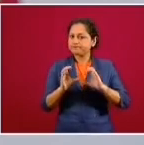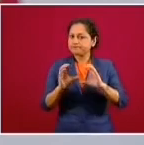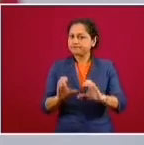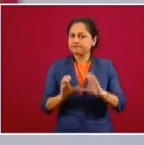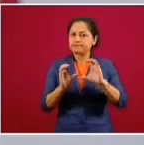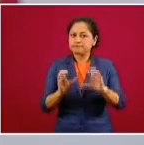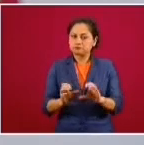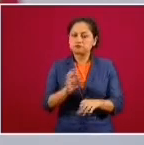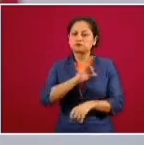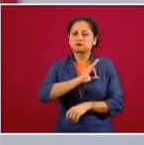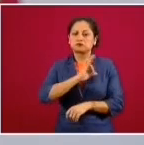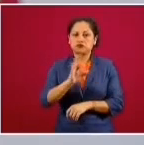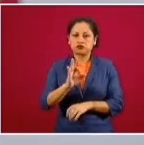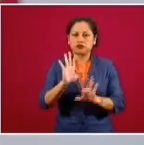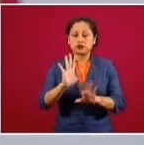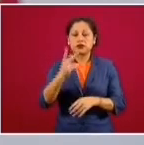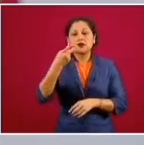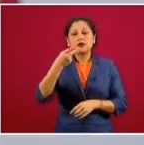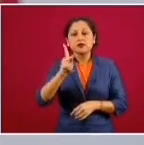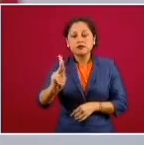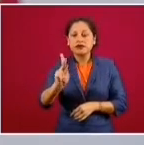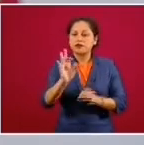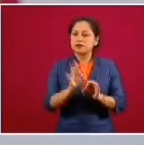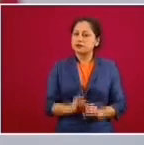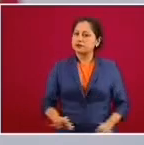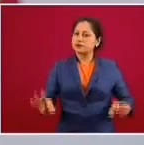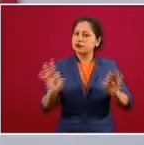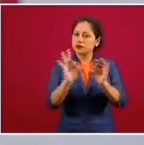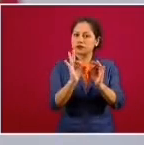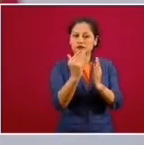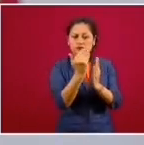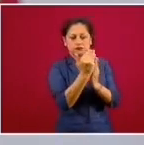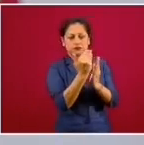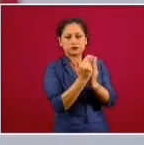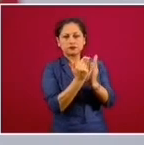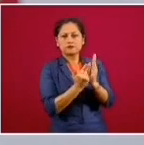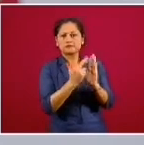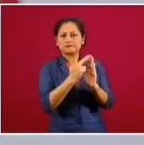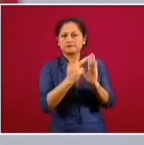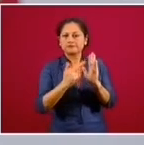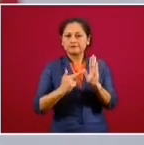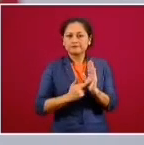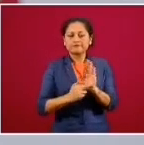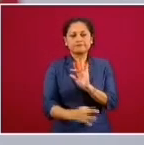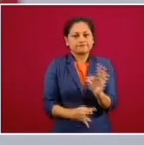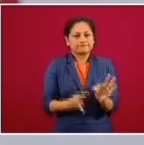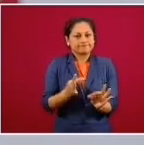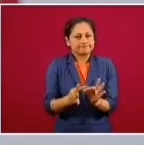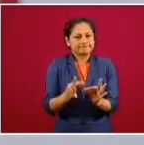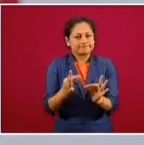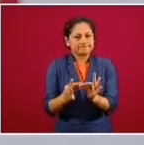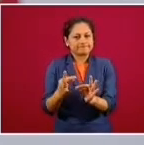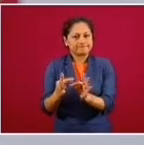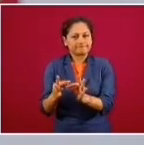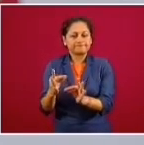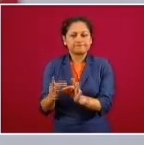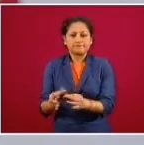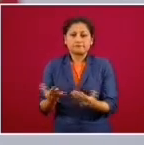la adecuada implementación y cumplimiento de estas medidas de seguridad sanitaria. Y esto implica el compromiso, la